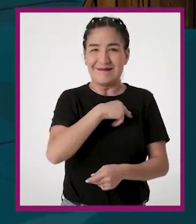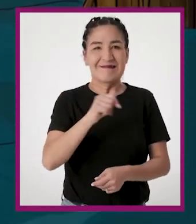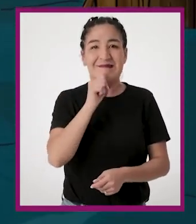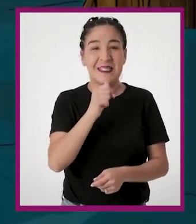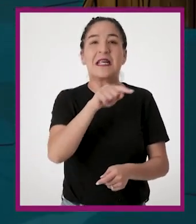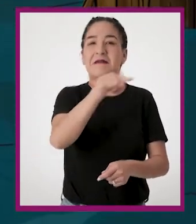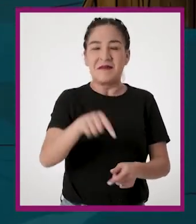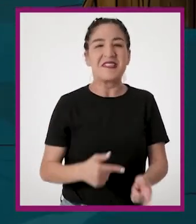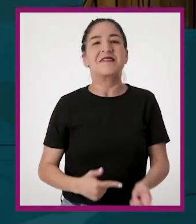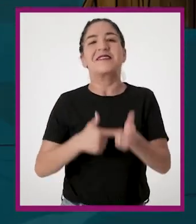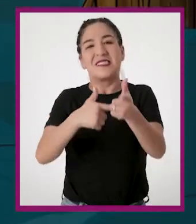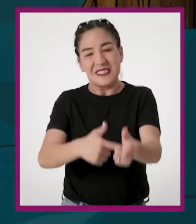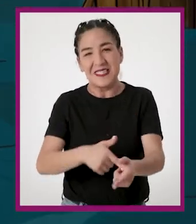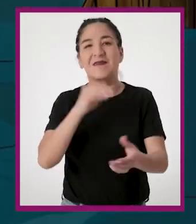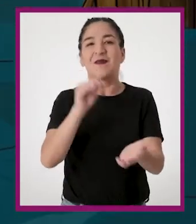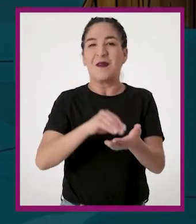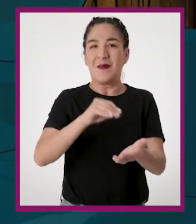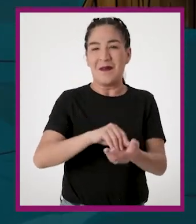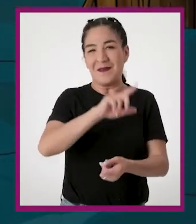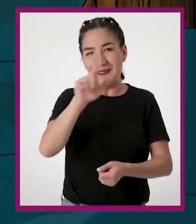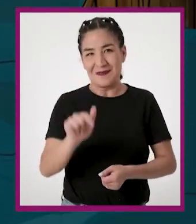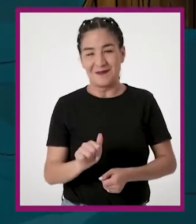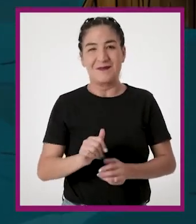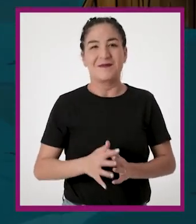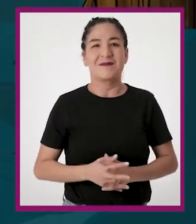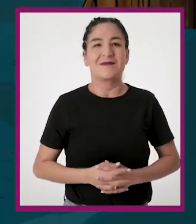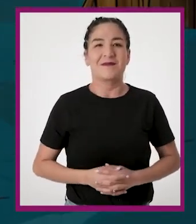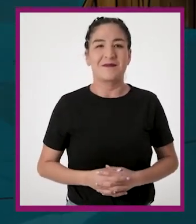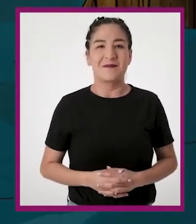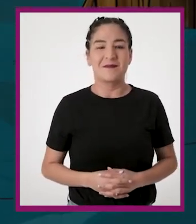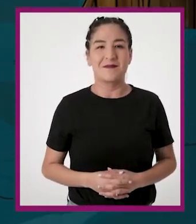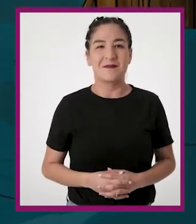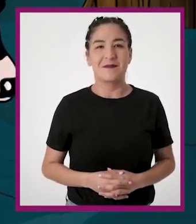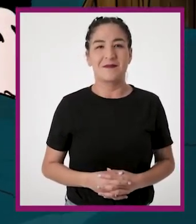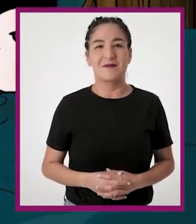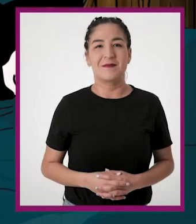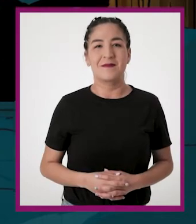nosotros y que seguirá aquí mucho después.